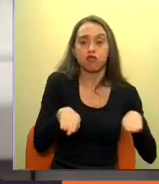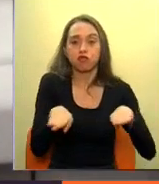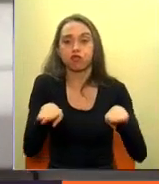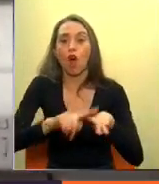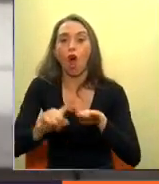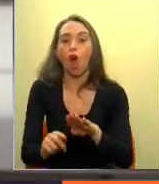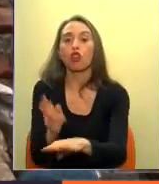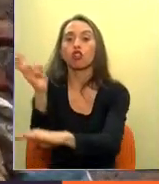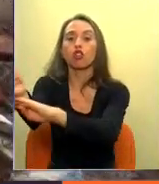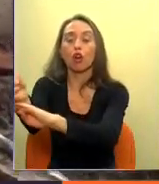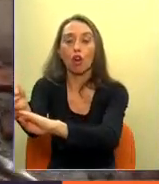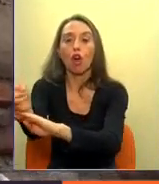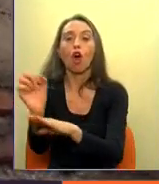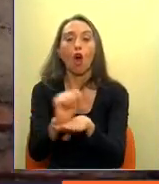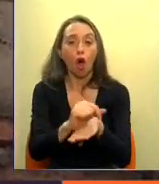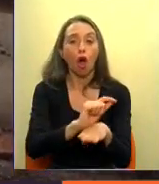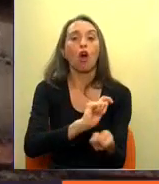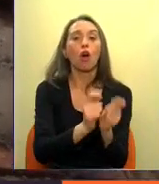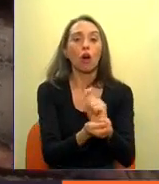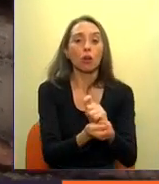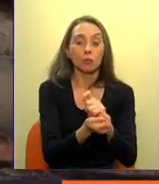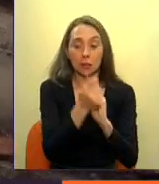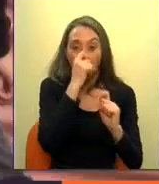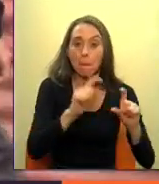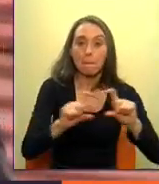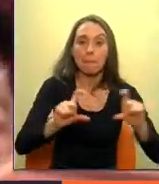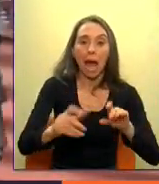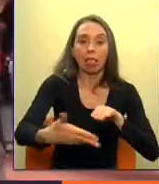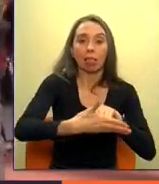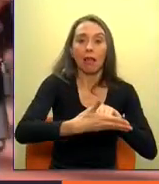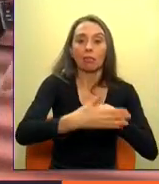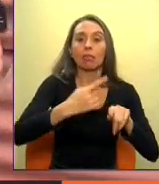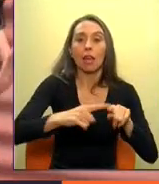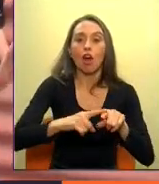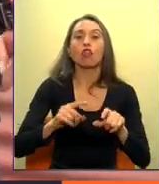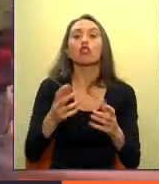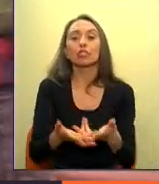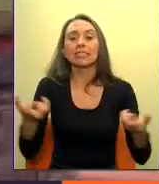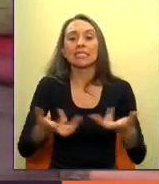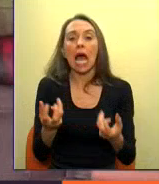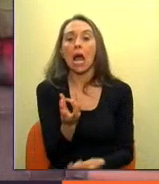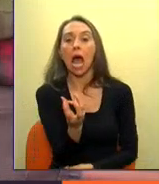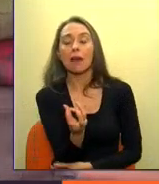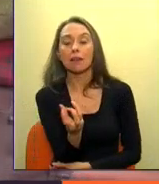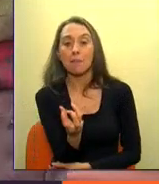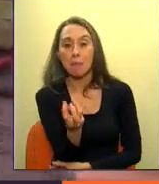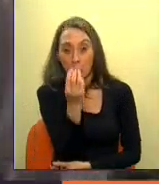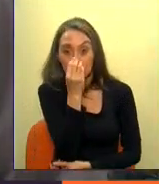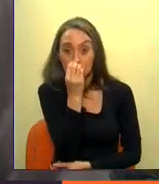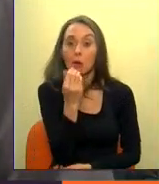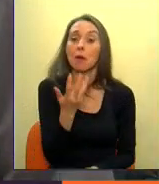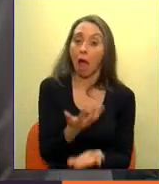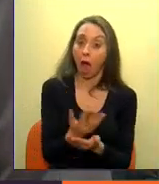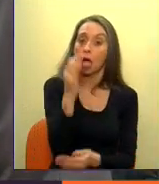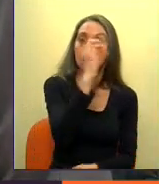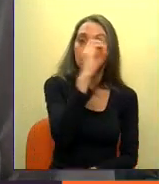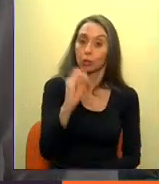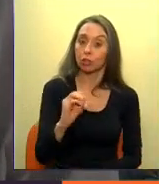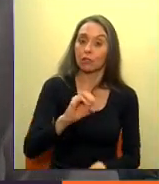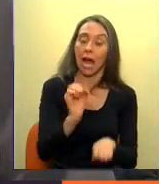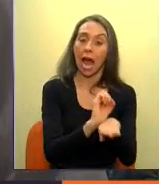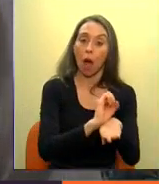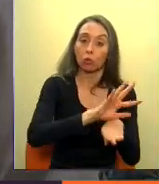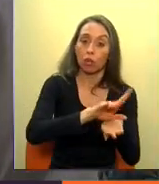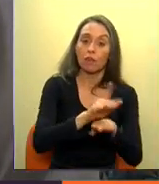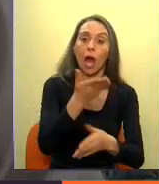también para blanquearlos y que vuelvan a circular con otros papeles y para repuestos pero hay un porcentaje de vehículo que se les da